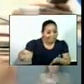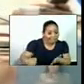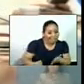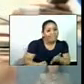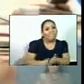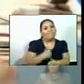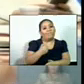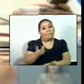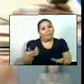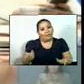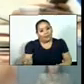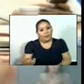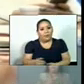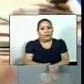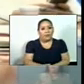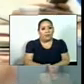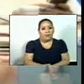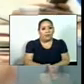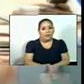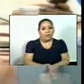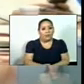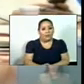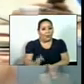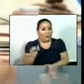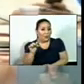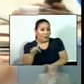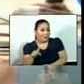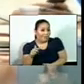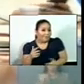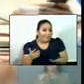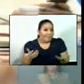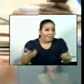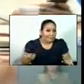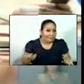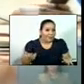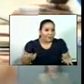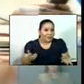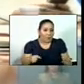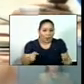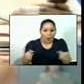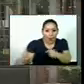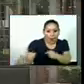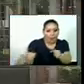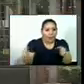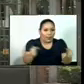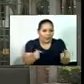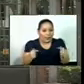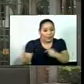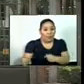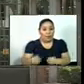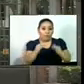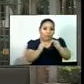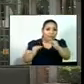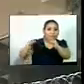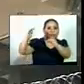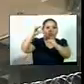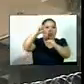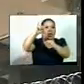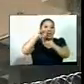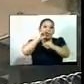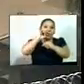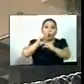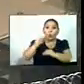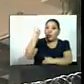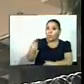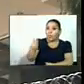Lamentar que estemos en este juego político. La sala ha dado cuatro días